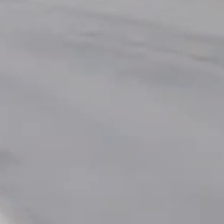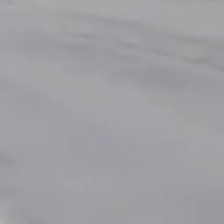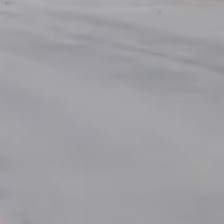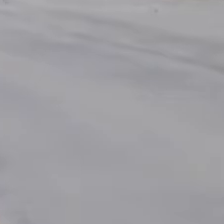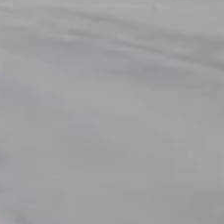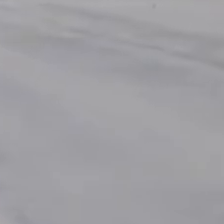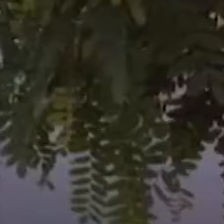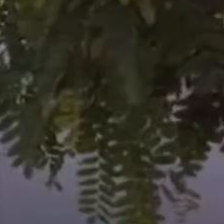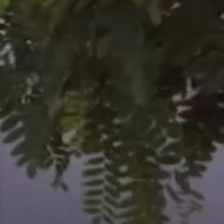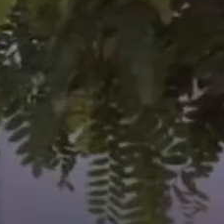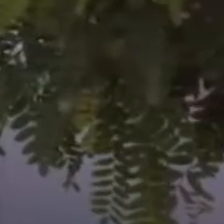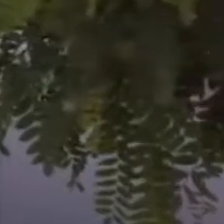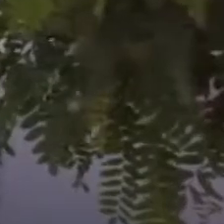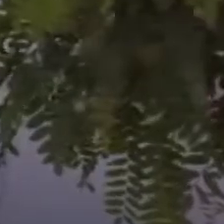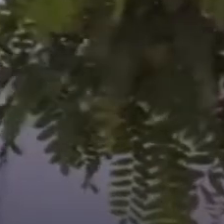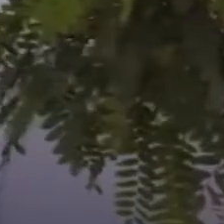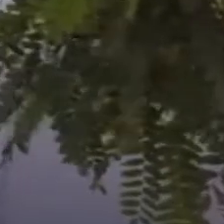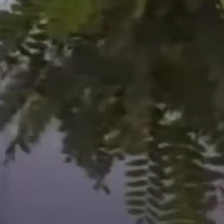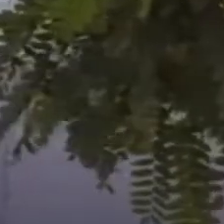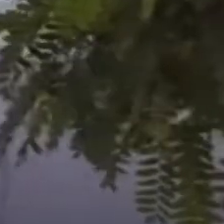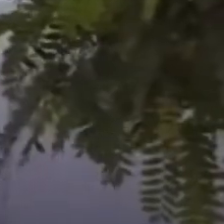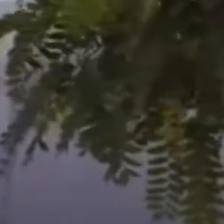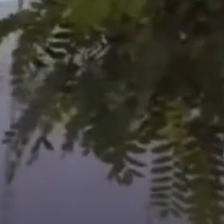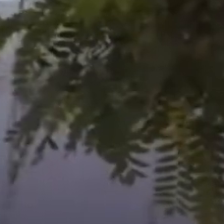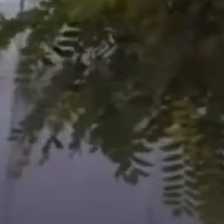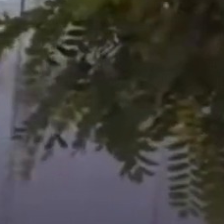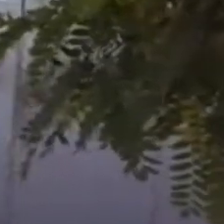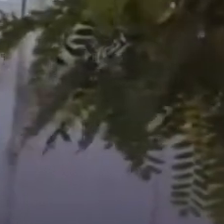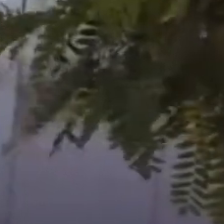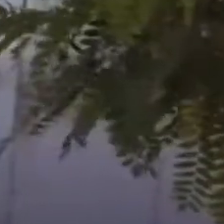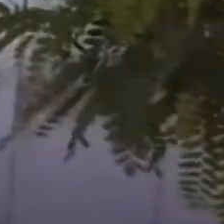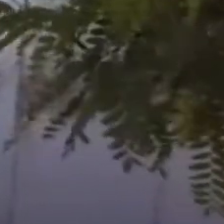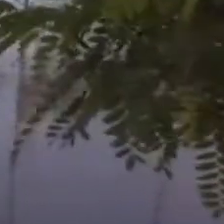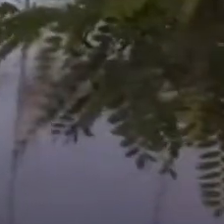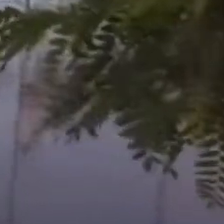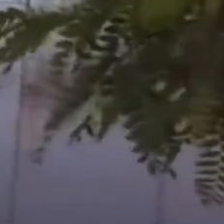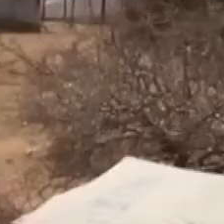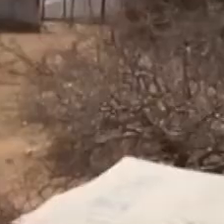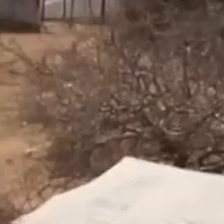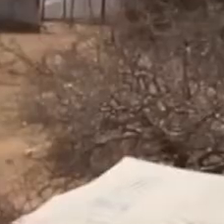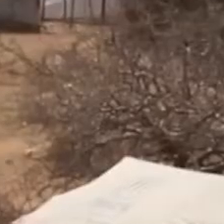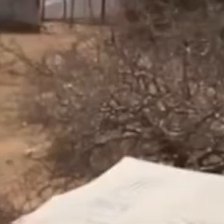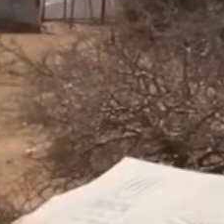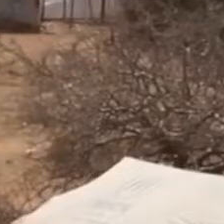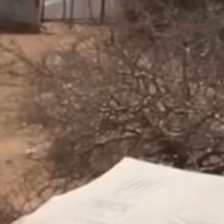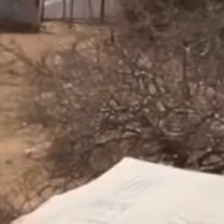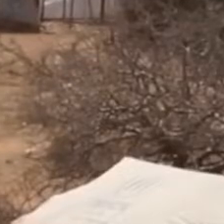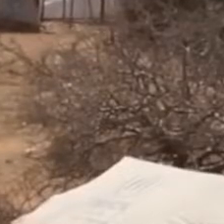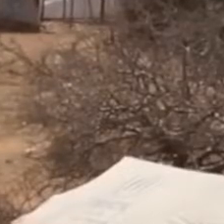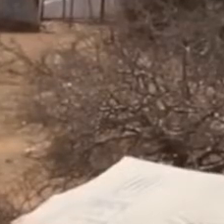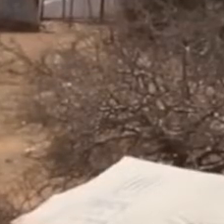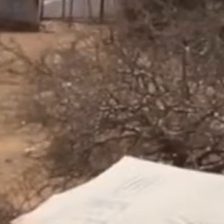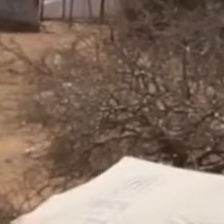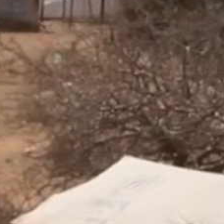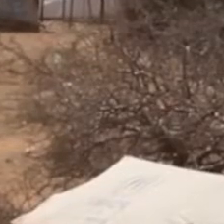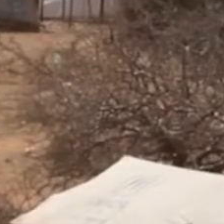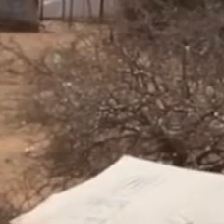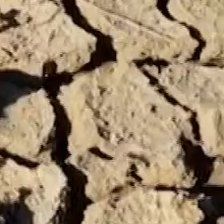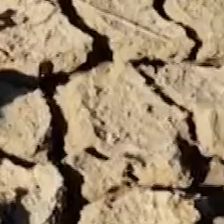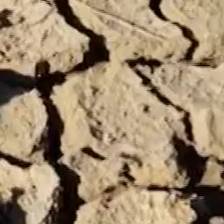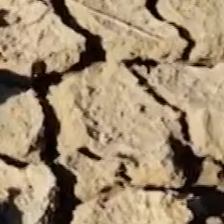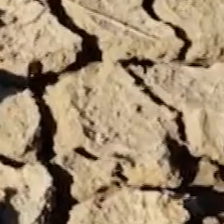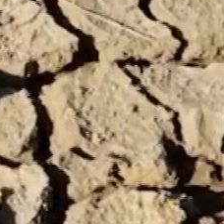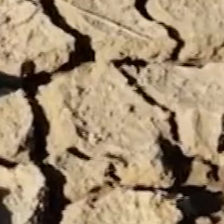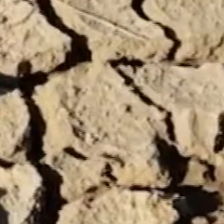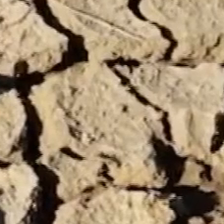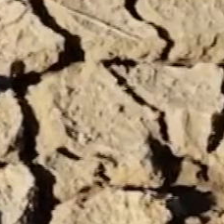planeta y cambiando drásticamente al clima. Uno de sus efectos es el peligroso problema de la migración